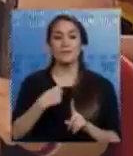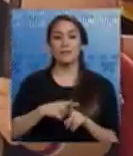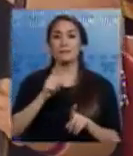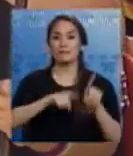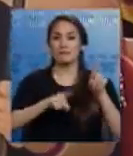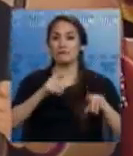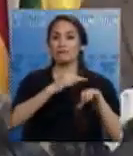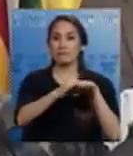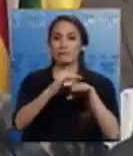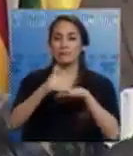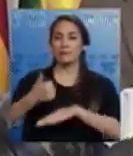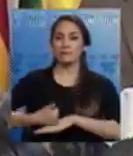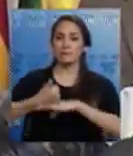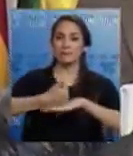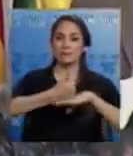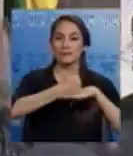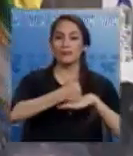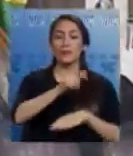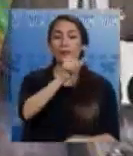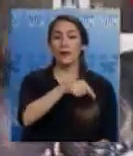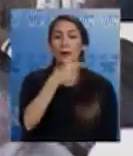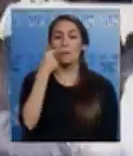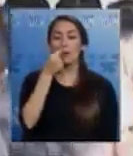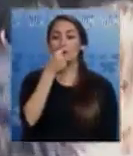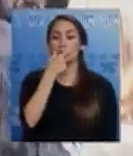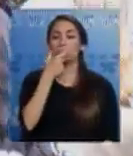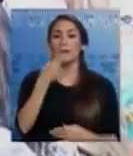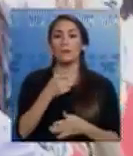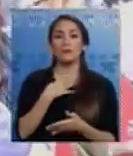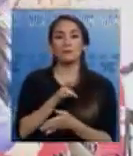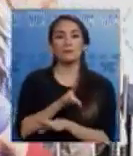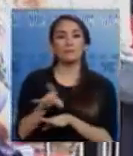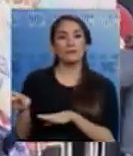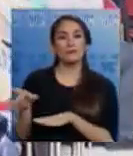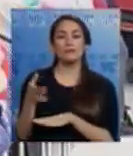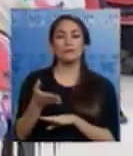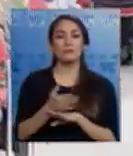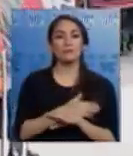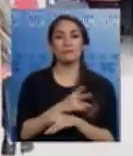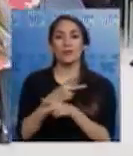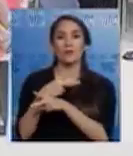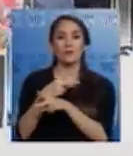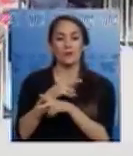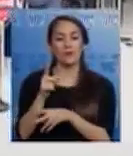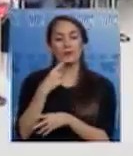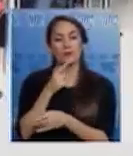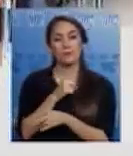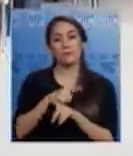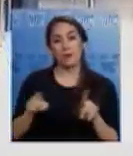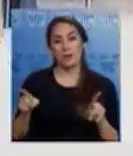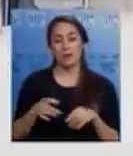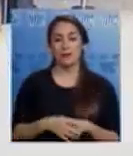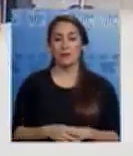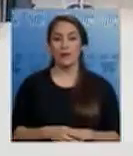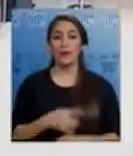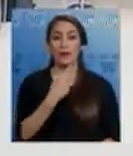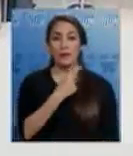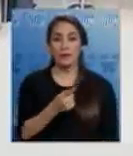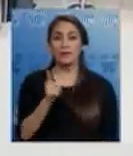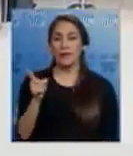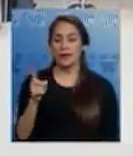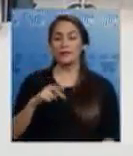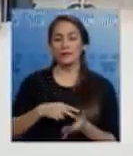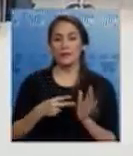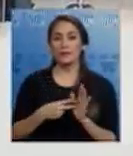autoridades. Incluso Rubén Vélez Núñez, quien fue destituido de la presidencia del Consejo Superior, pero el que según Montaño es el que